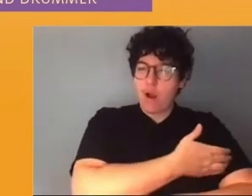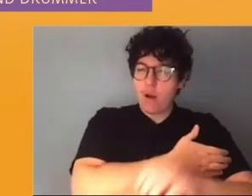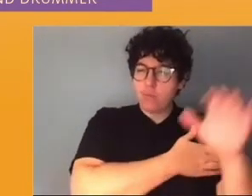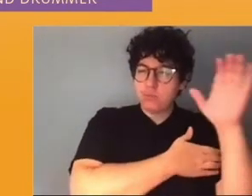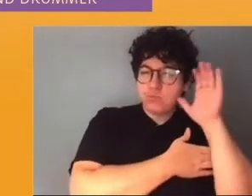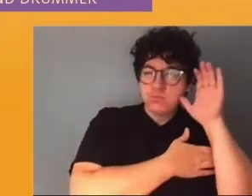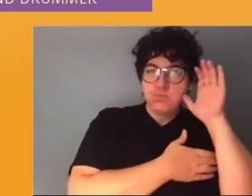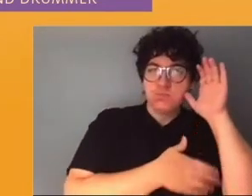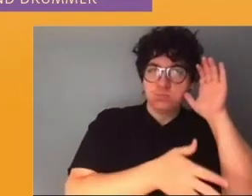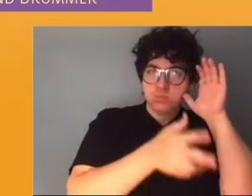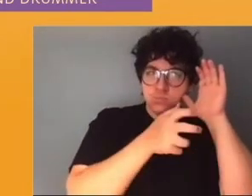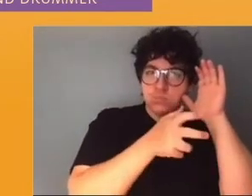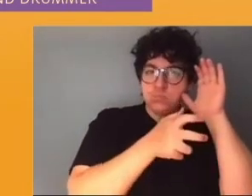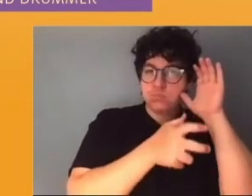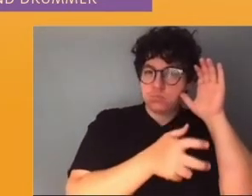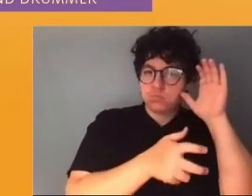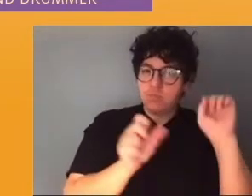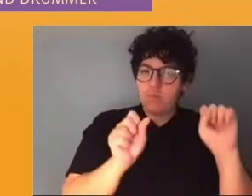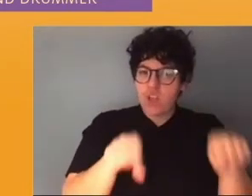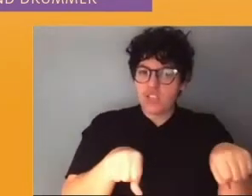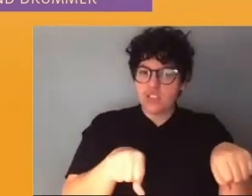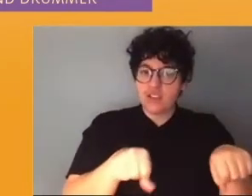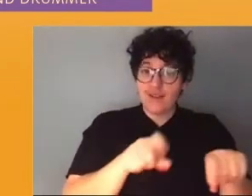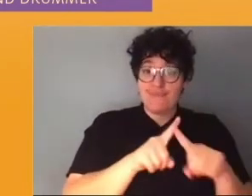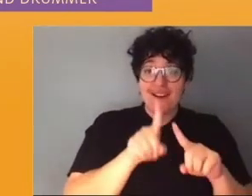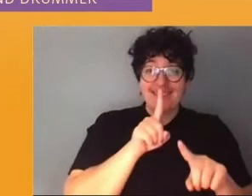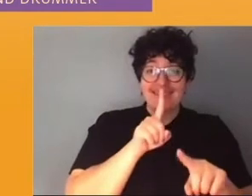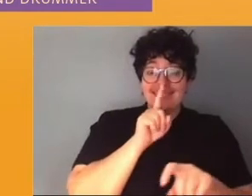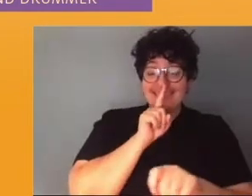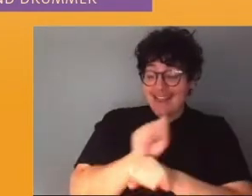músicas, pero el performance en vivo,